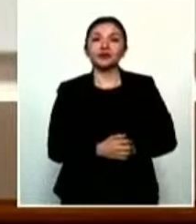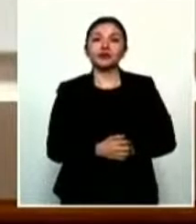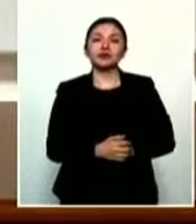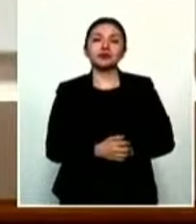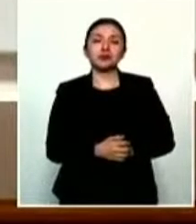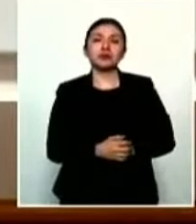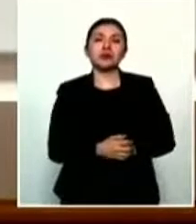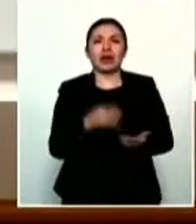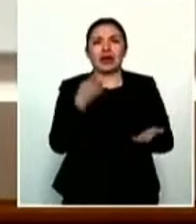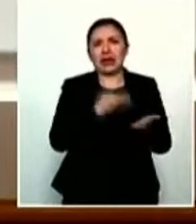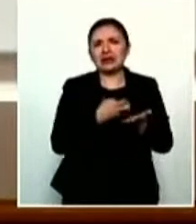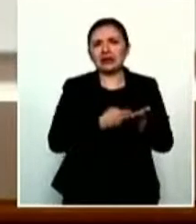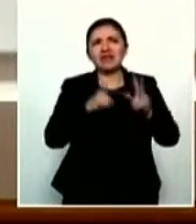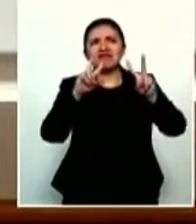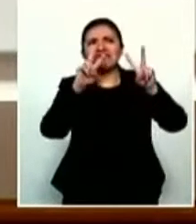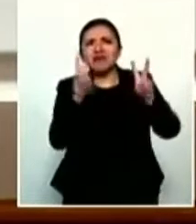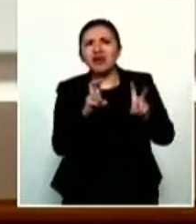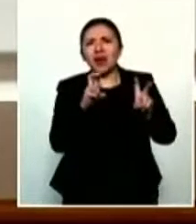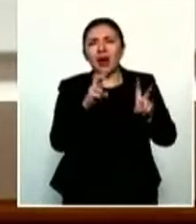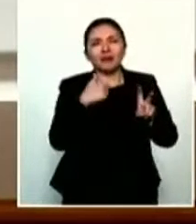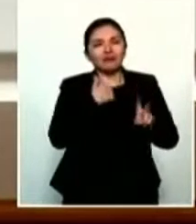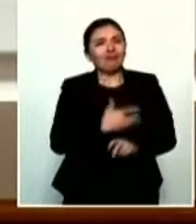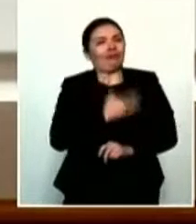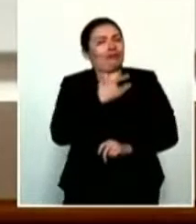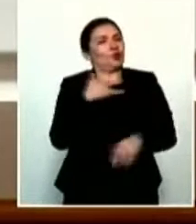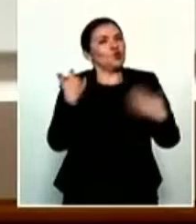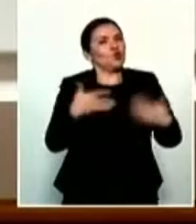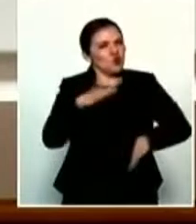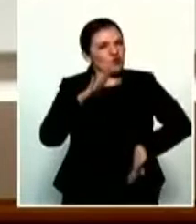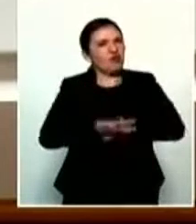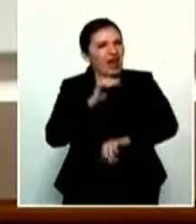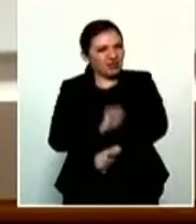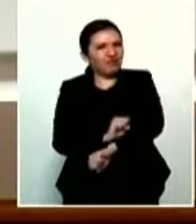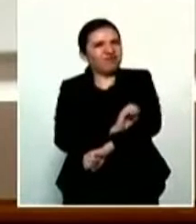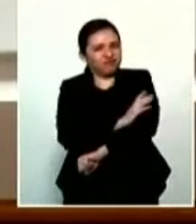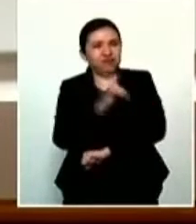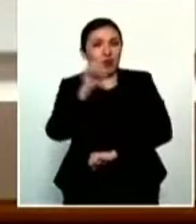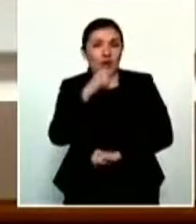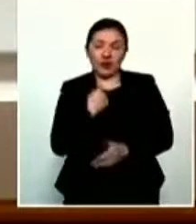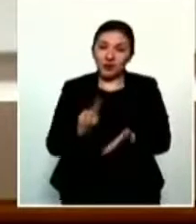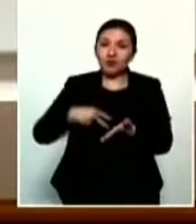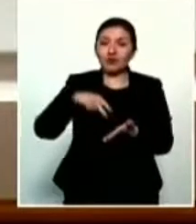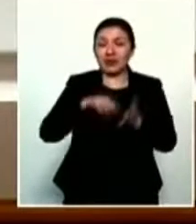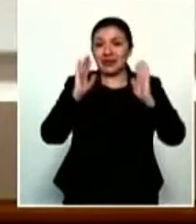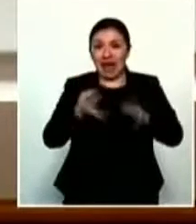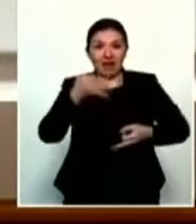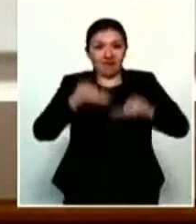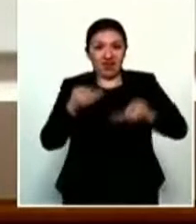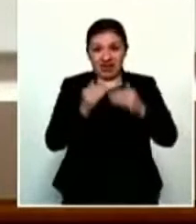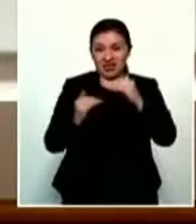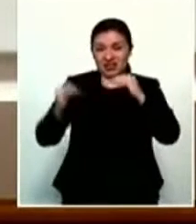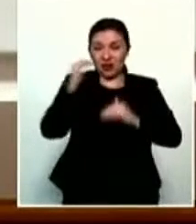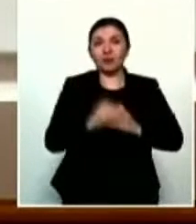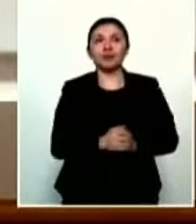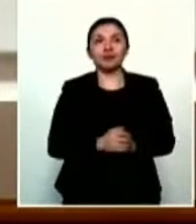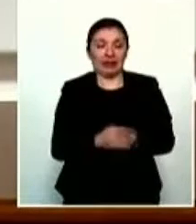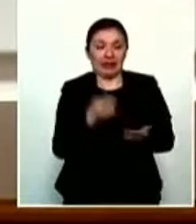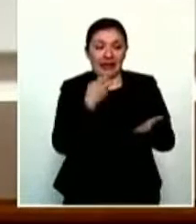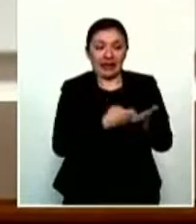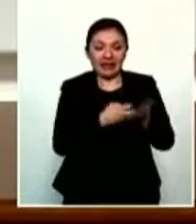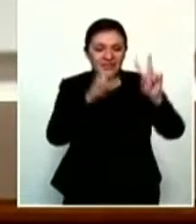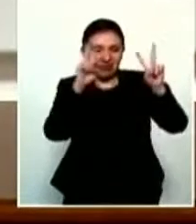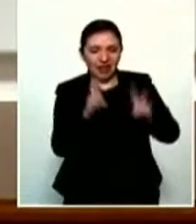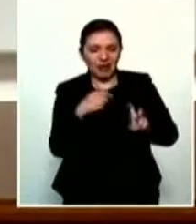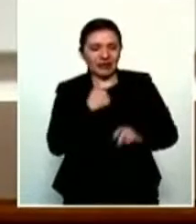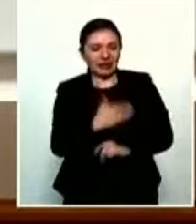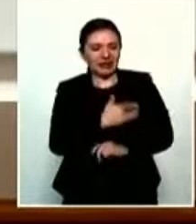Quizás el asunto que más me ha conmovido desde que soy ministro, el que siempre he considerado